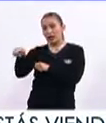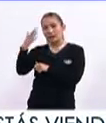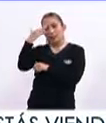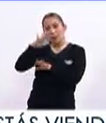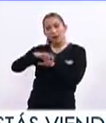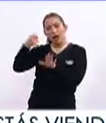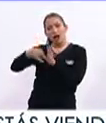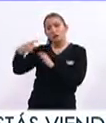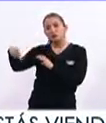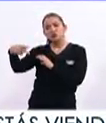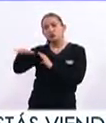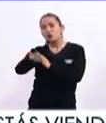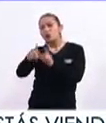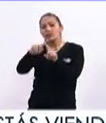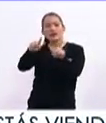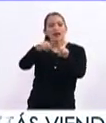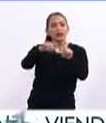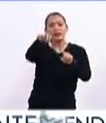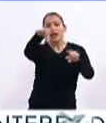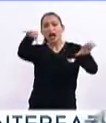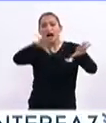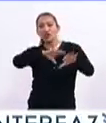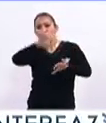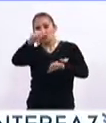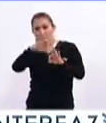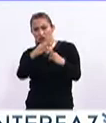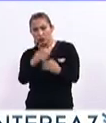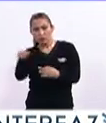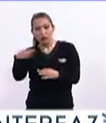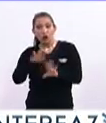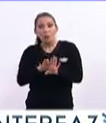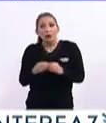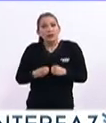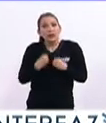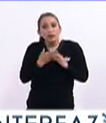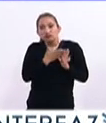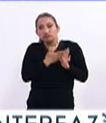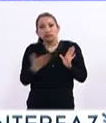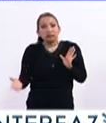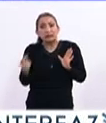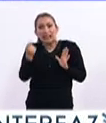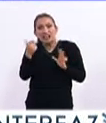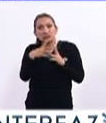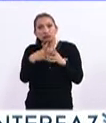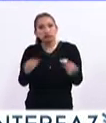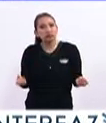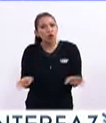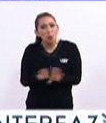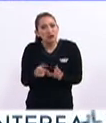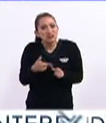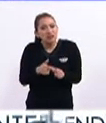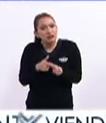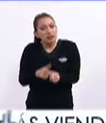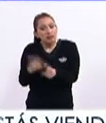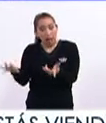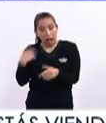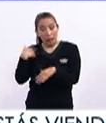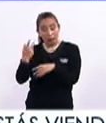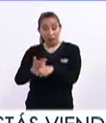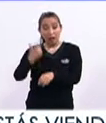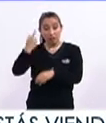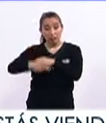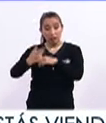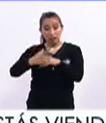más acerca de la variación que existe y cómo es que ha sobrevivido después de estar casi extinta. Es una especie en peligro crítico